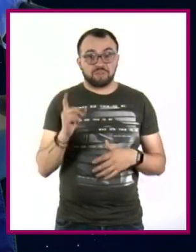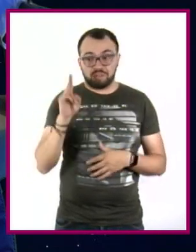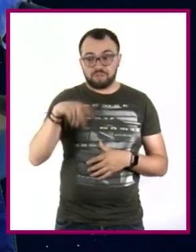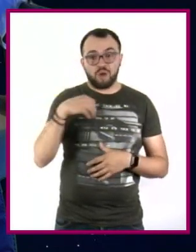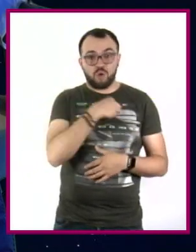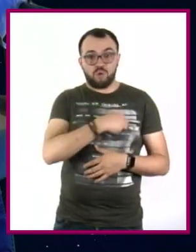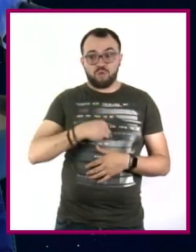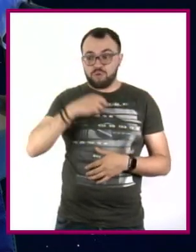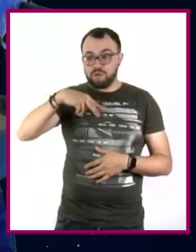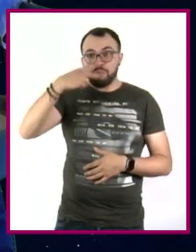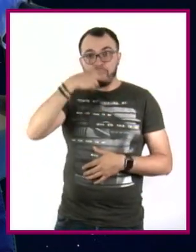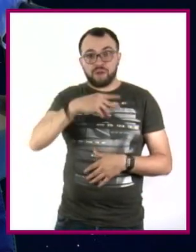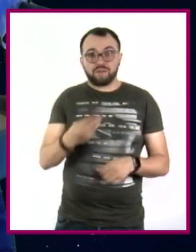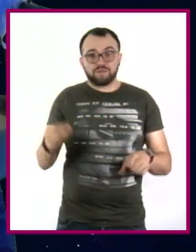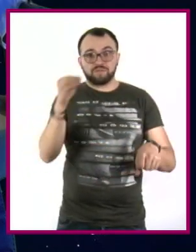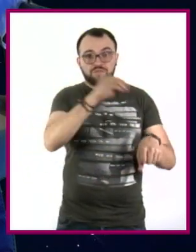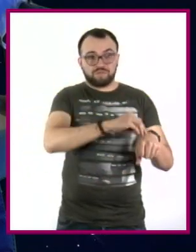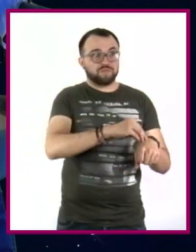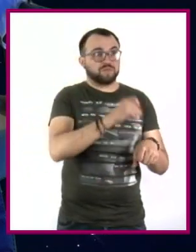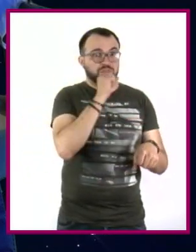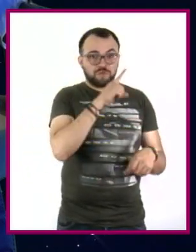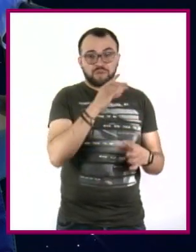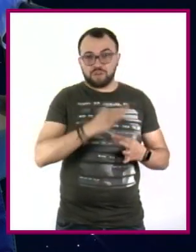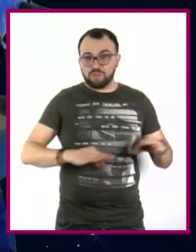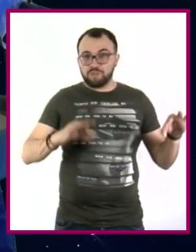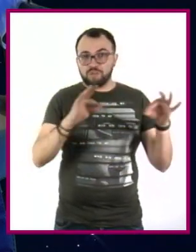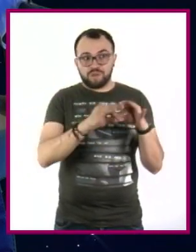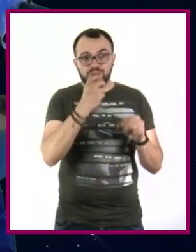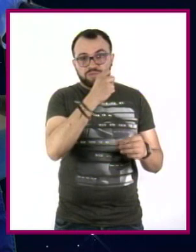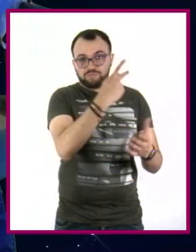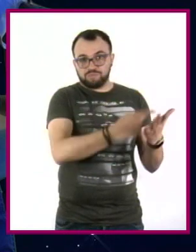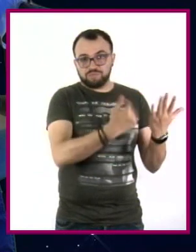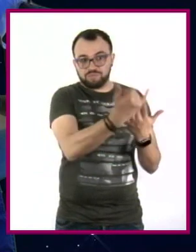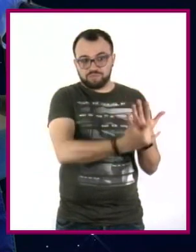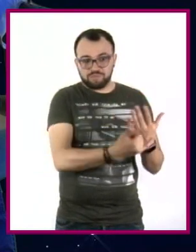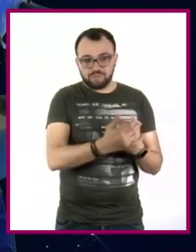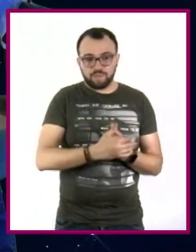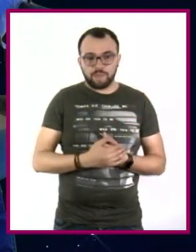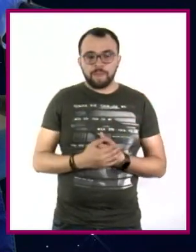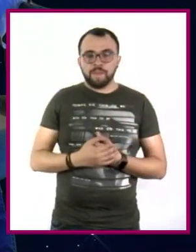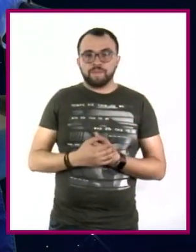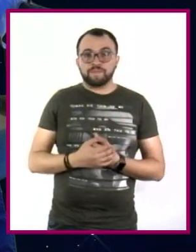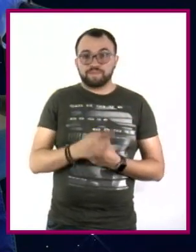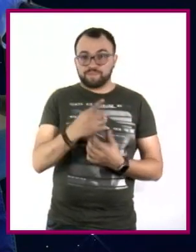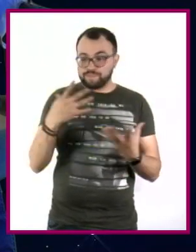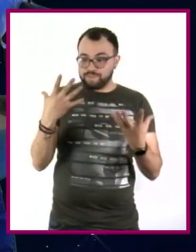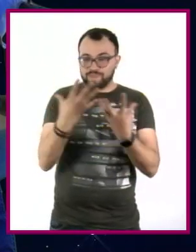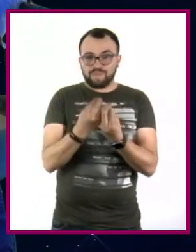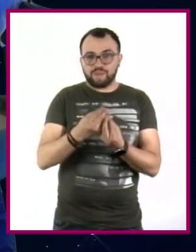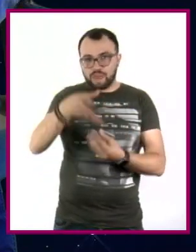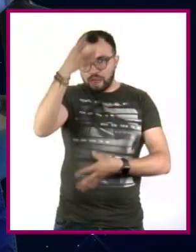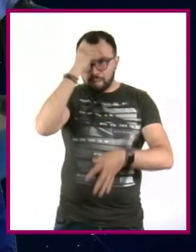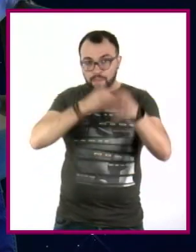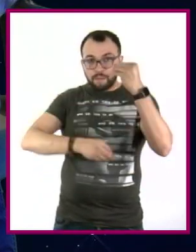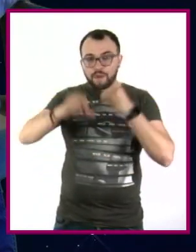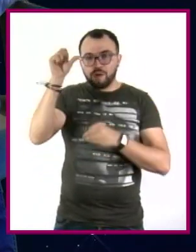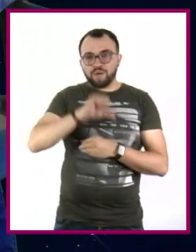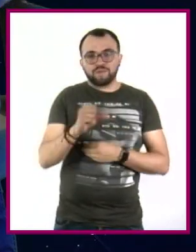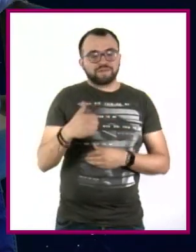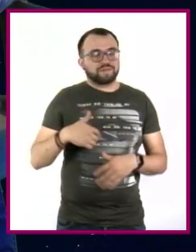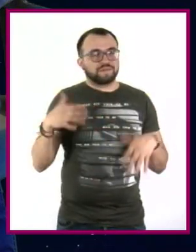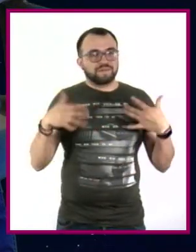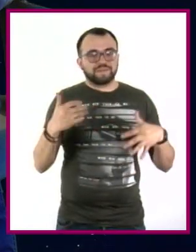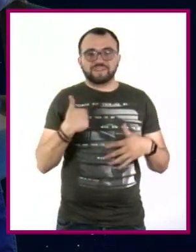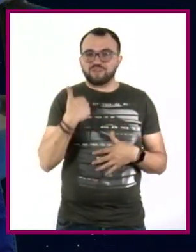contribuido, aunque en una parte pequeña, pero importante, a ese proyecto. Con todo lo que aprendimos el día de hoy, me dan ganas de